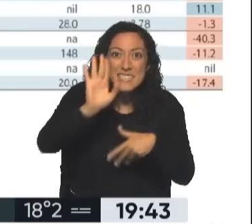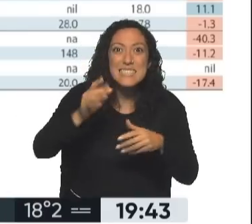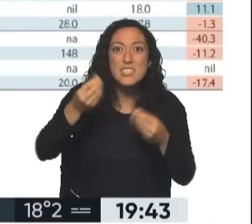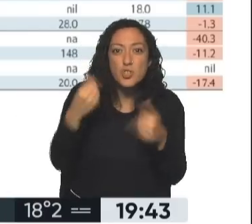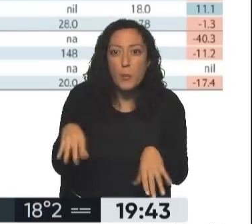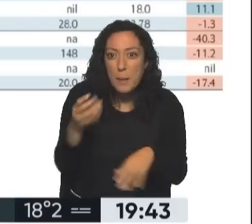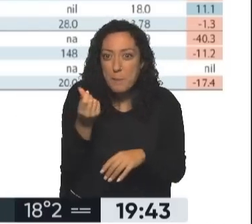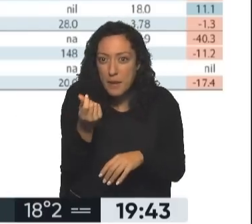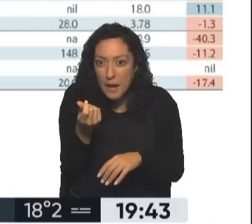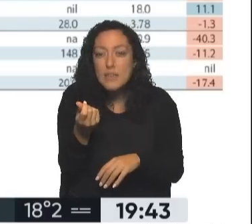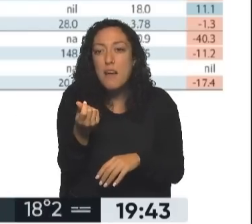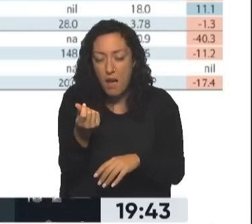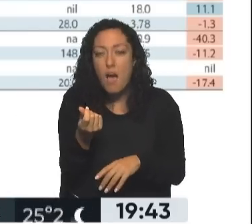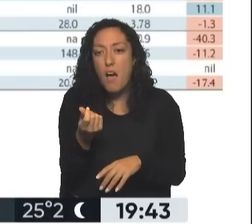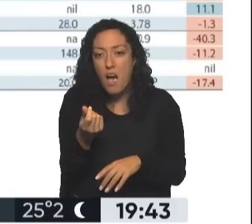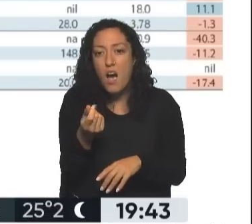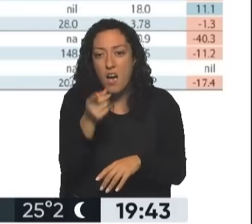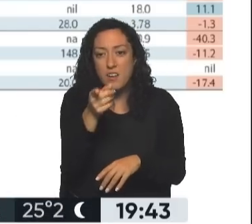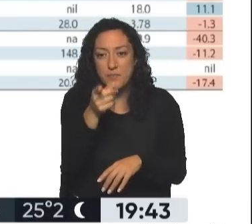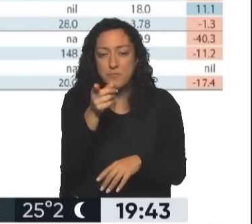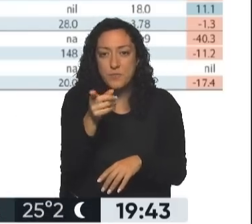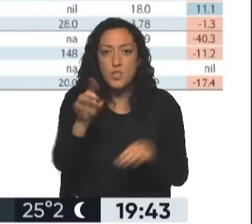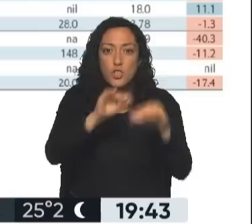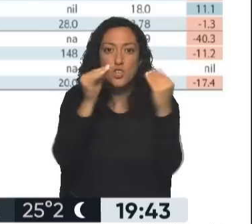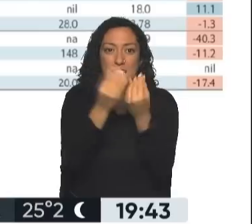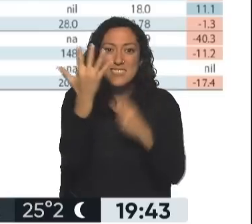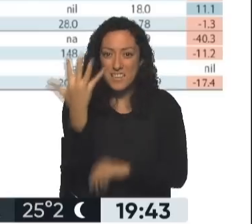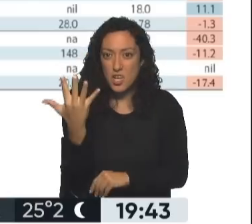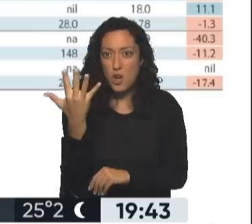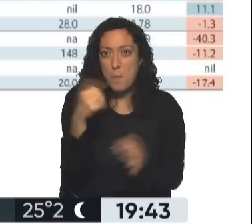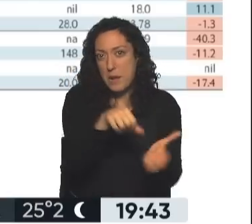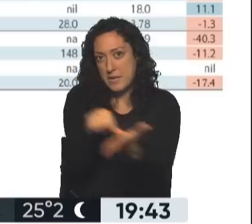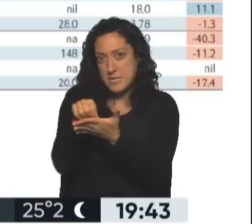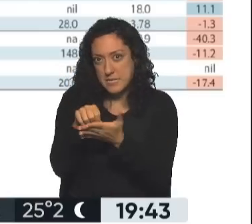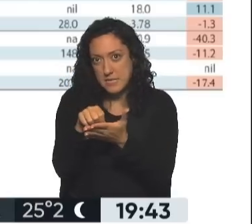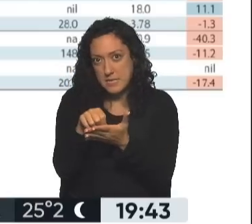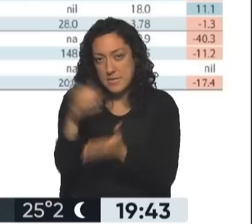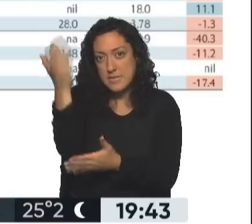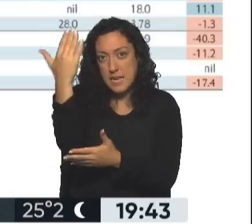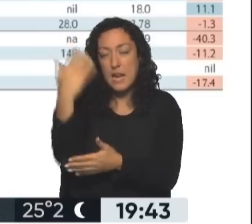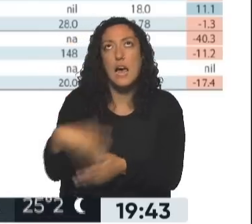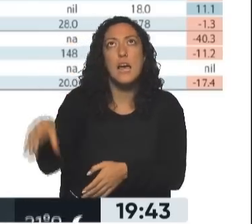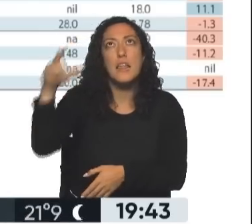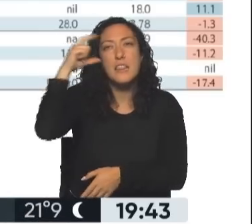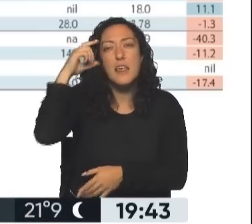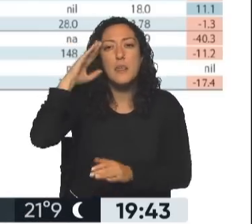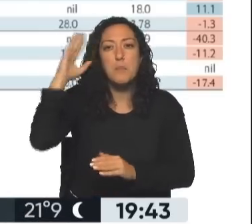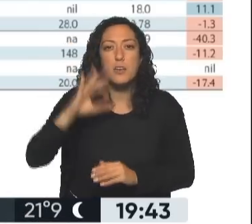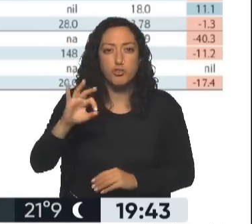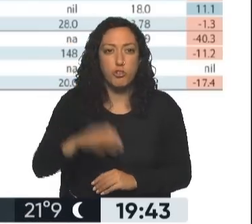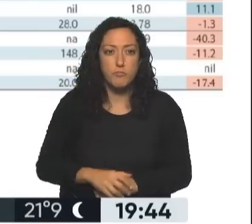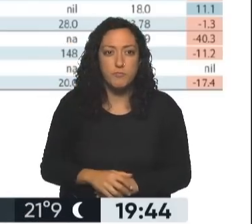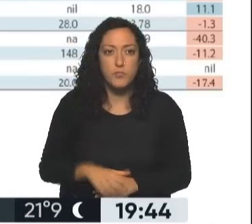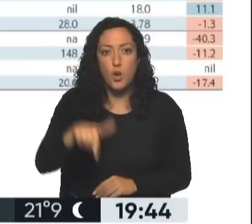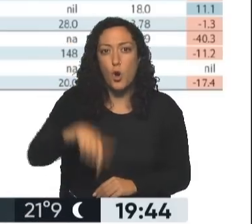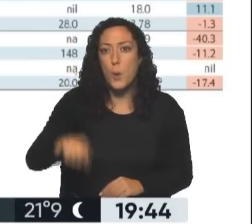superávit fiscal? Bueno, ¿se acuerdan que eran 5? Esa charla la di el 10 de marzo. Hoy